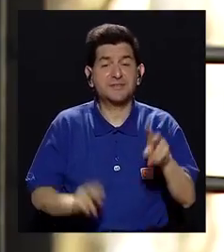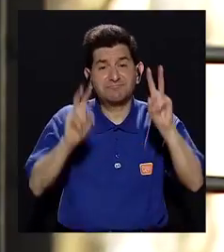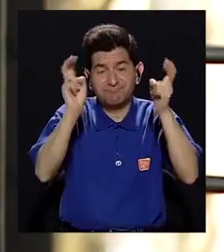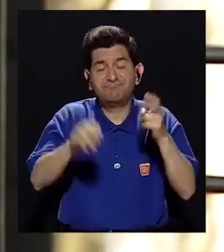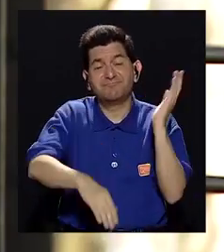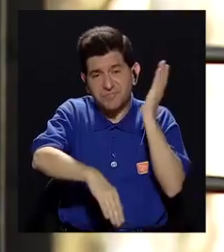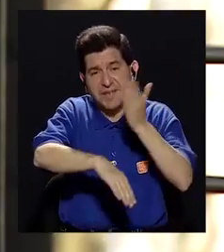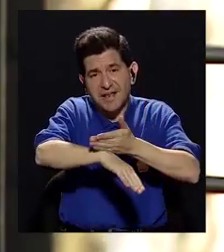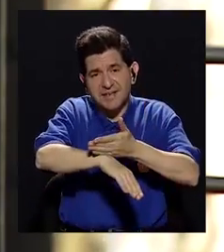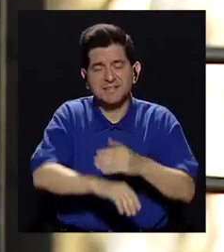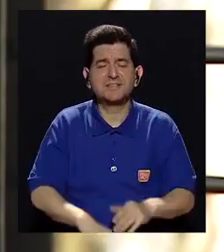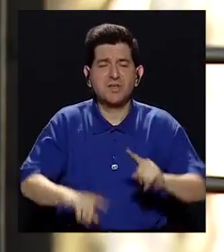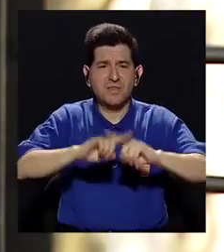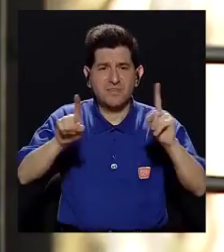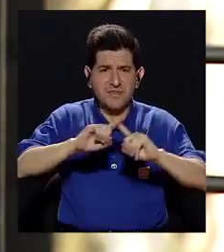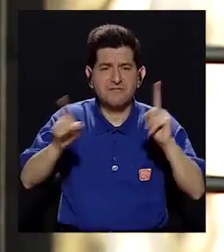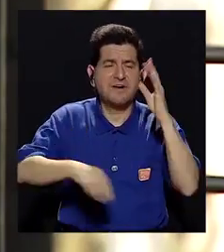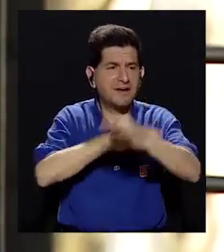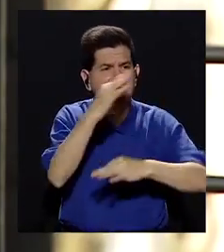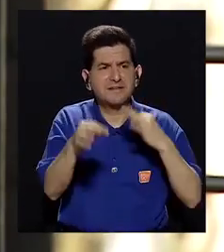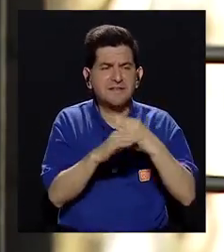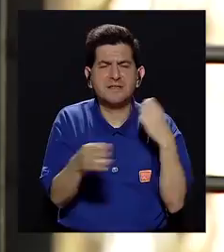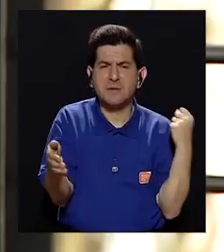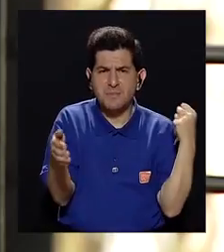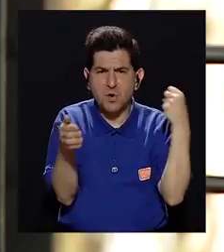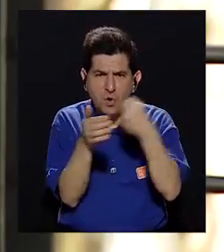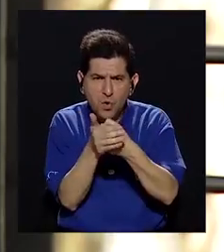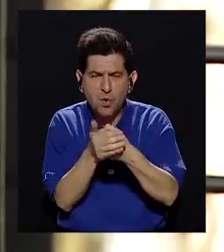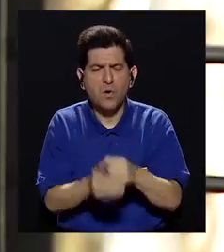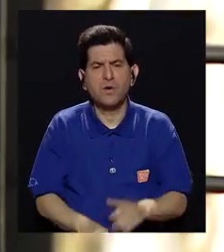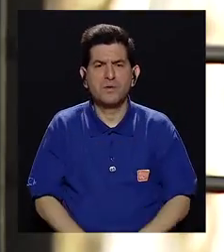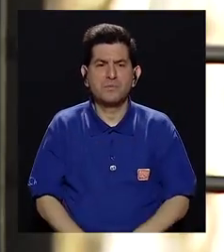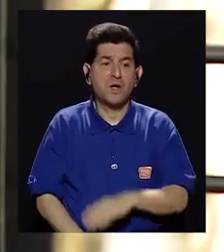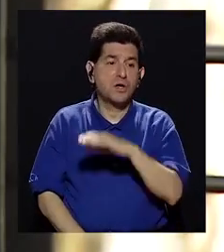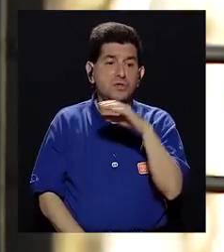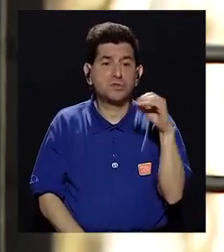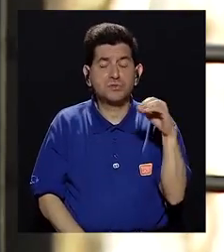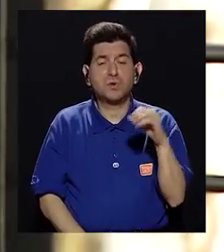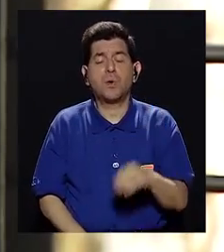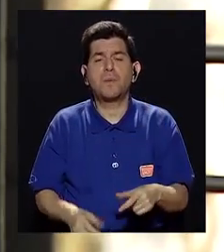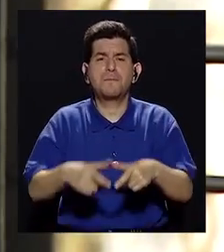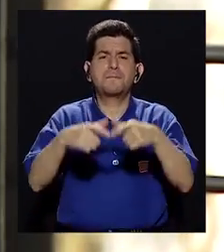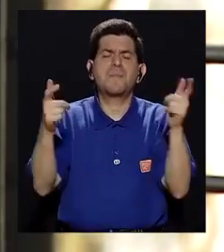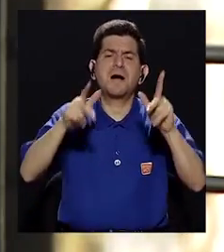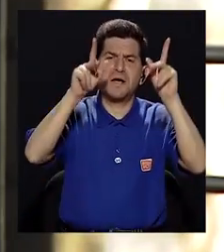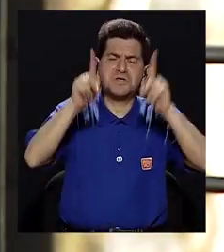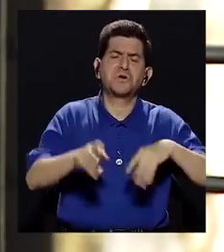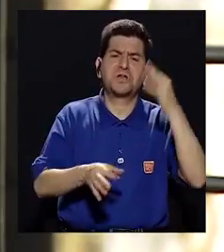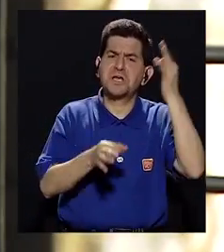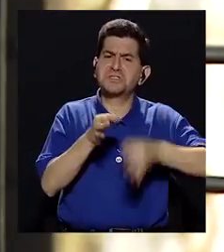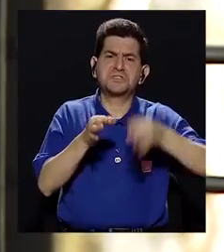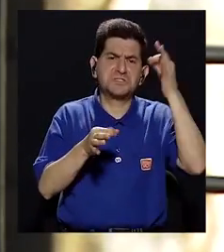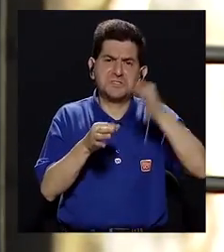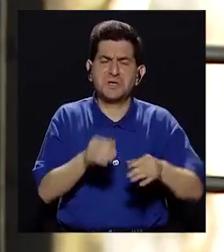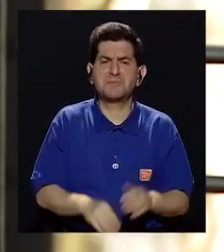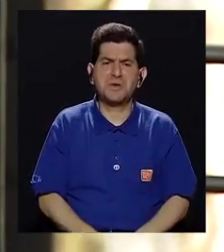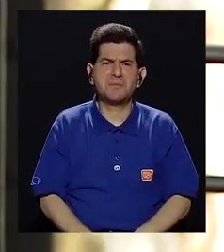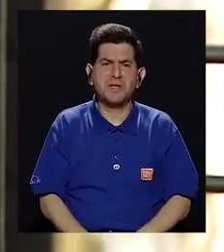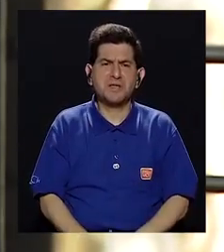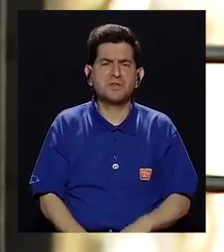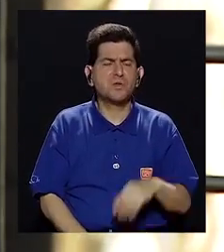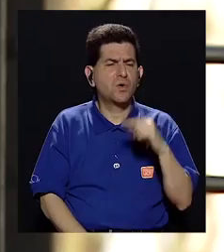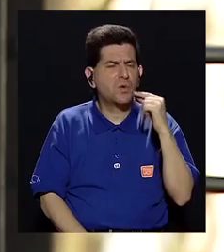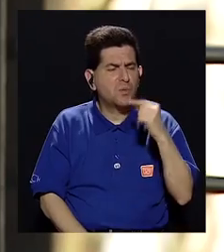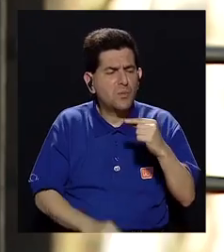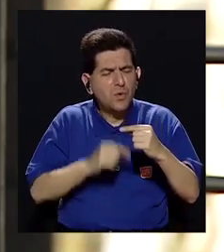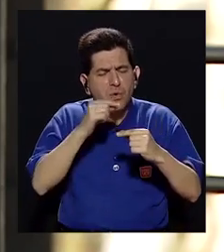lesionando, por decirlo así, con diferentes golpes, traumas, o sea, la mayoría de las personas simplemente se les va